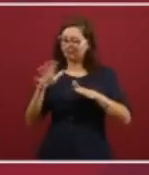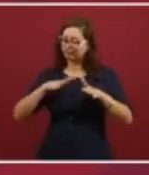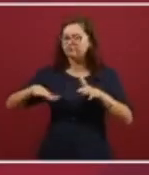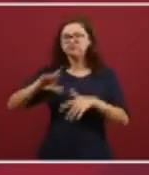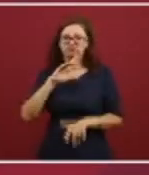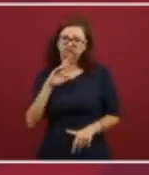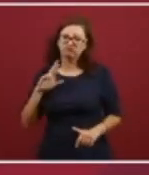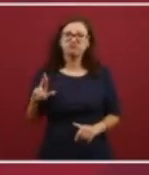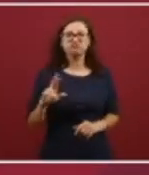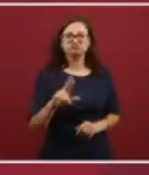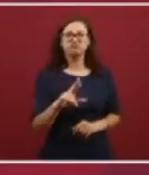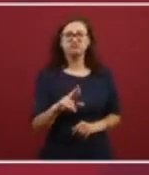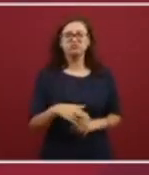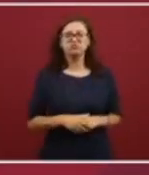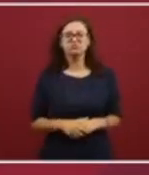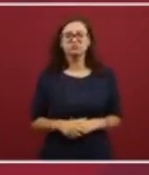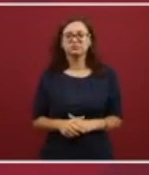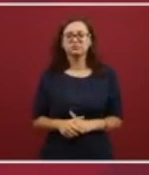se